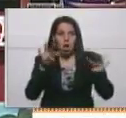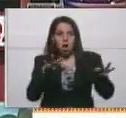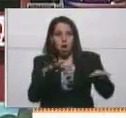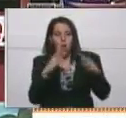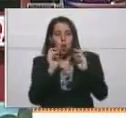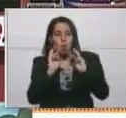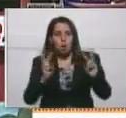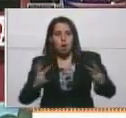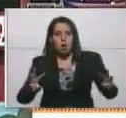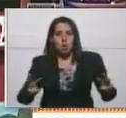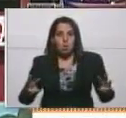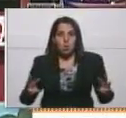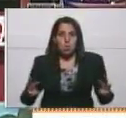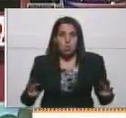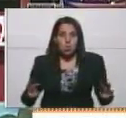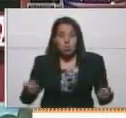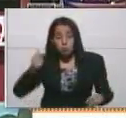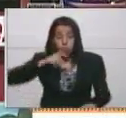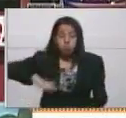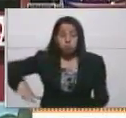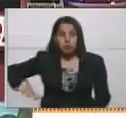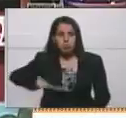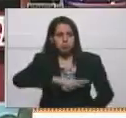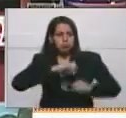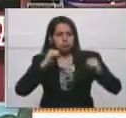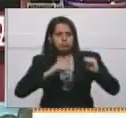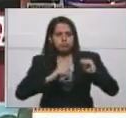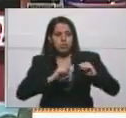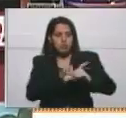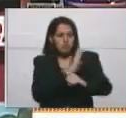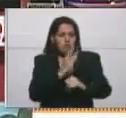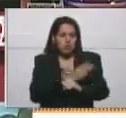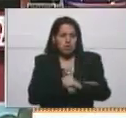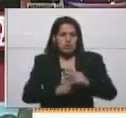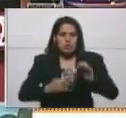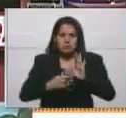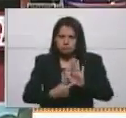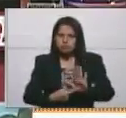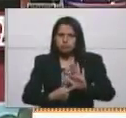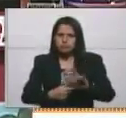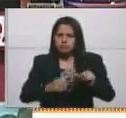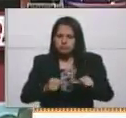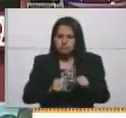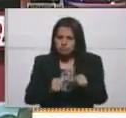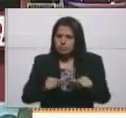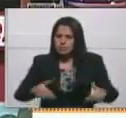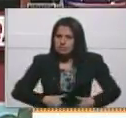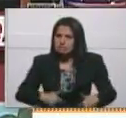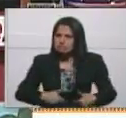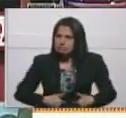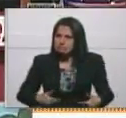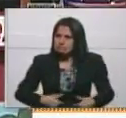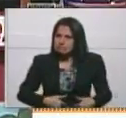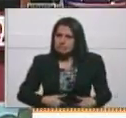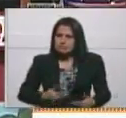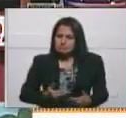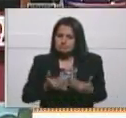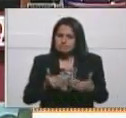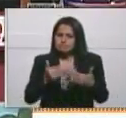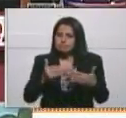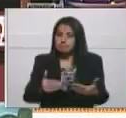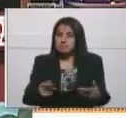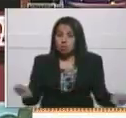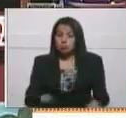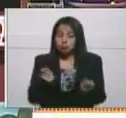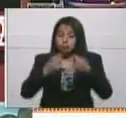está dispuesto a seguir adelante, a echar el resto, más cuando todos los